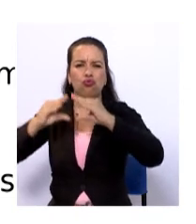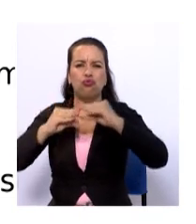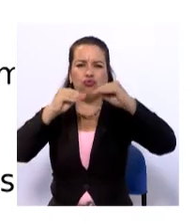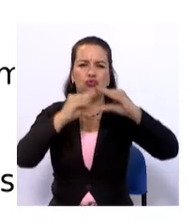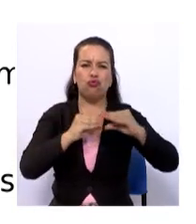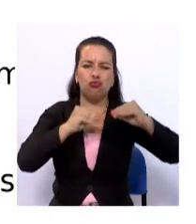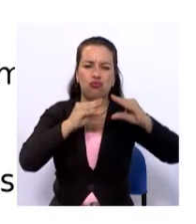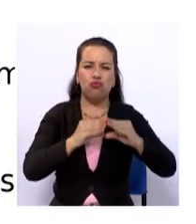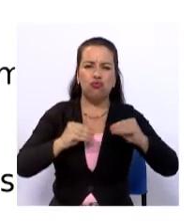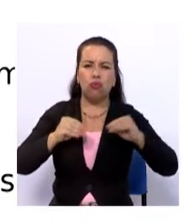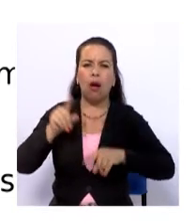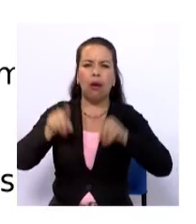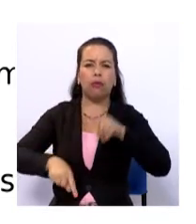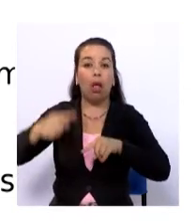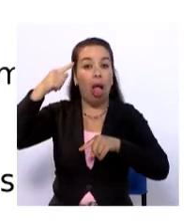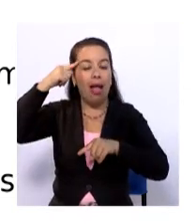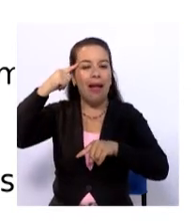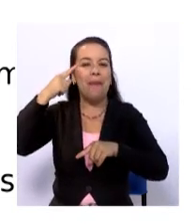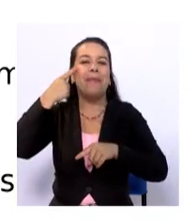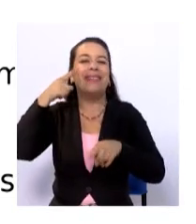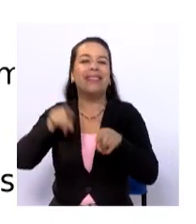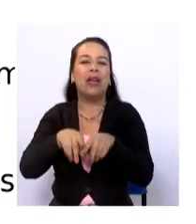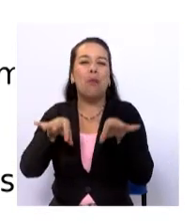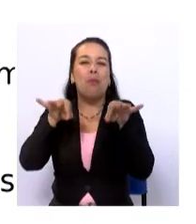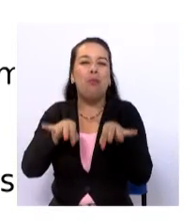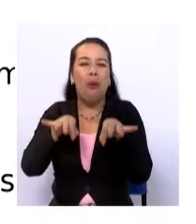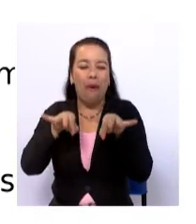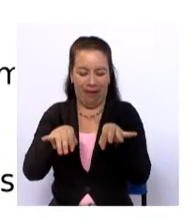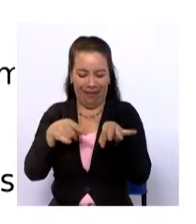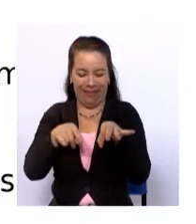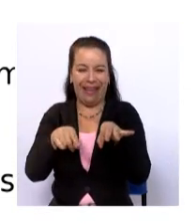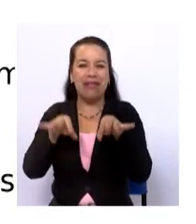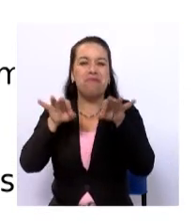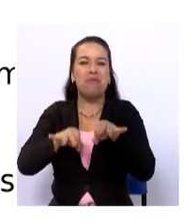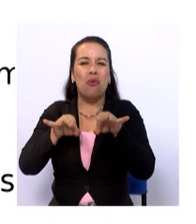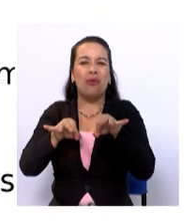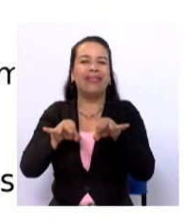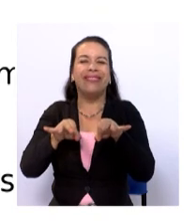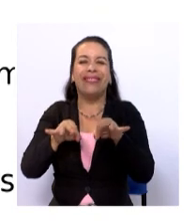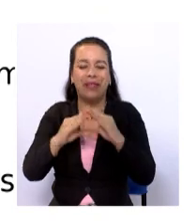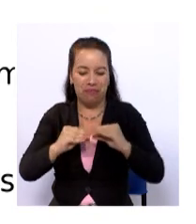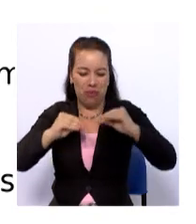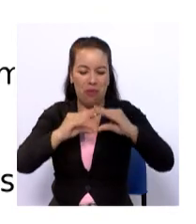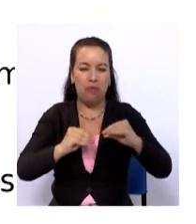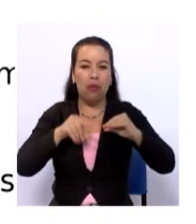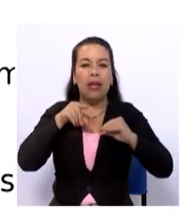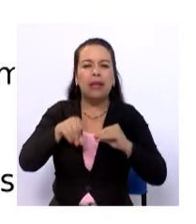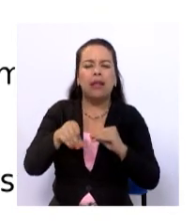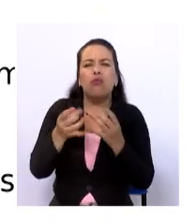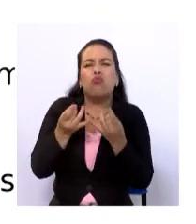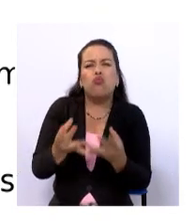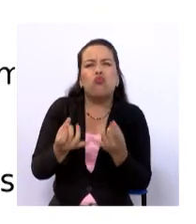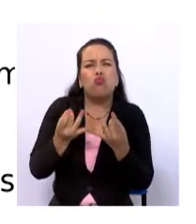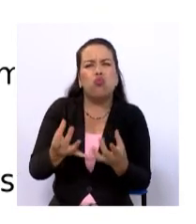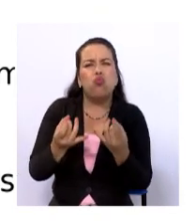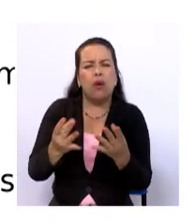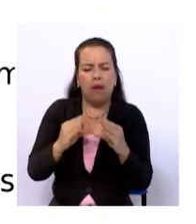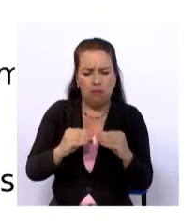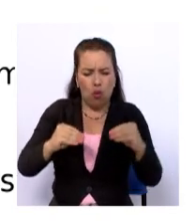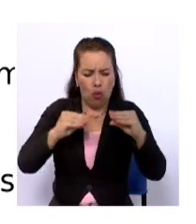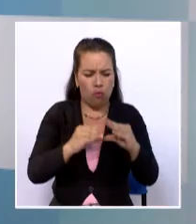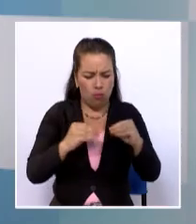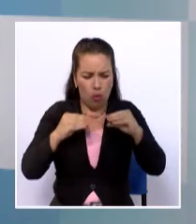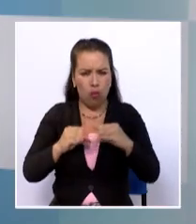comúnmente conoce cómo bursitis ese dolor no es por bursitis esa bursitis está